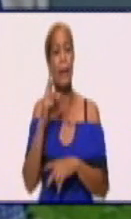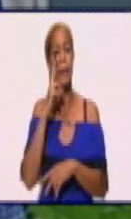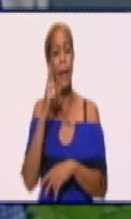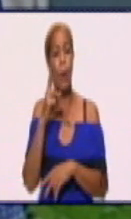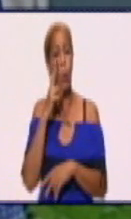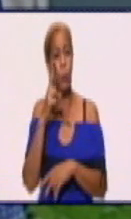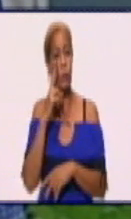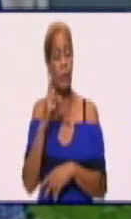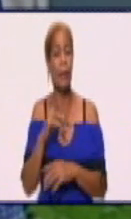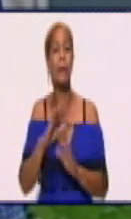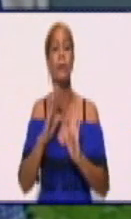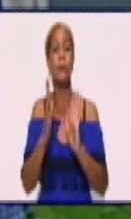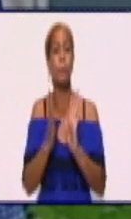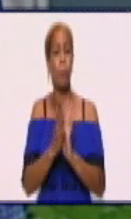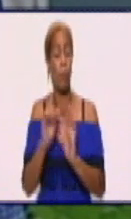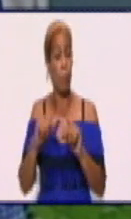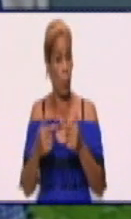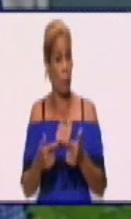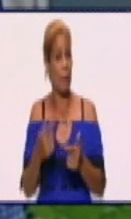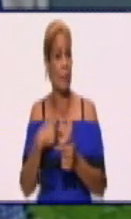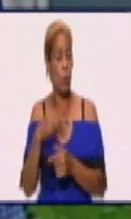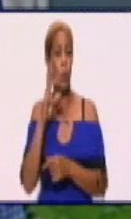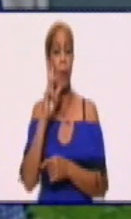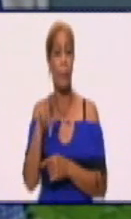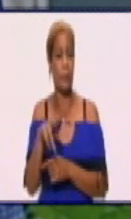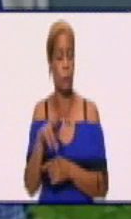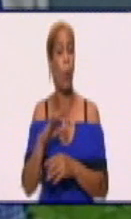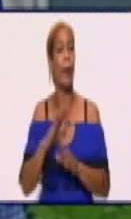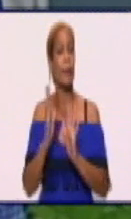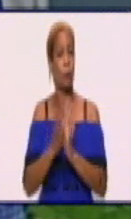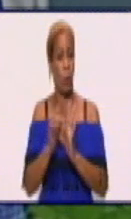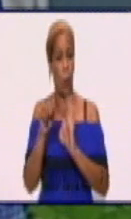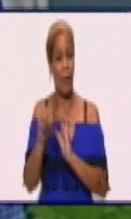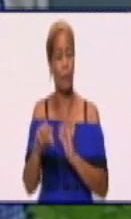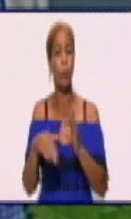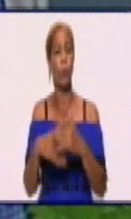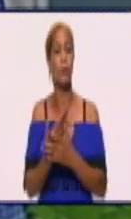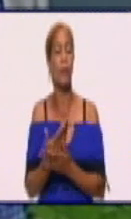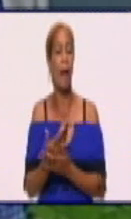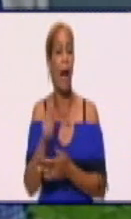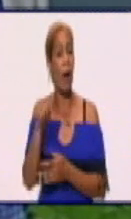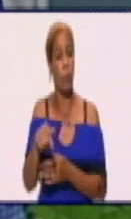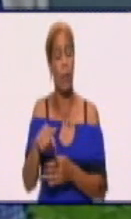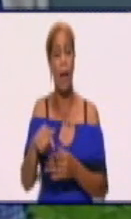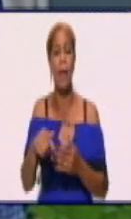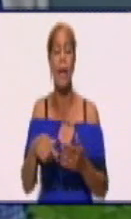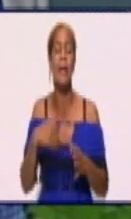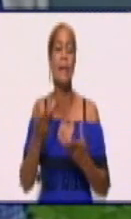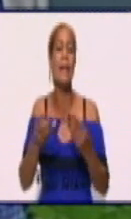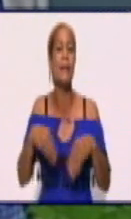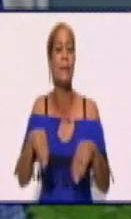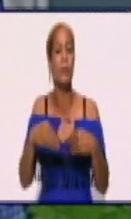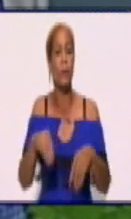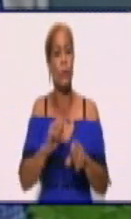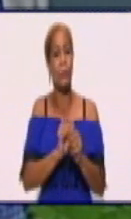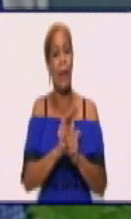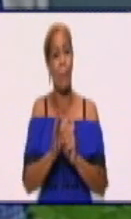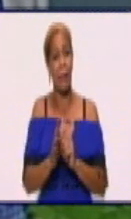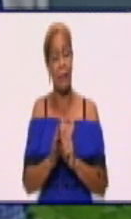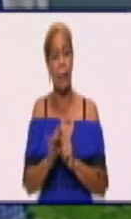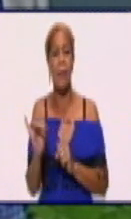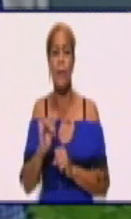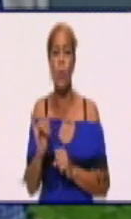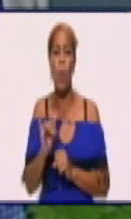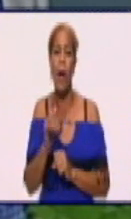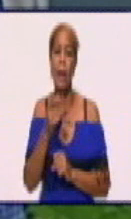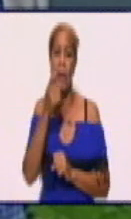todos estos días en medio de ésta pandemia de la cob y 19 como por ejemplo